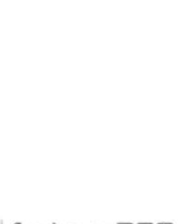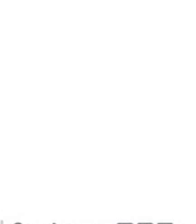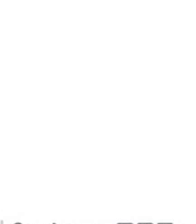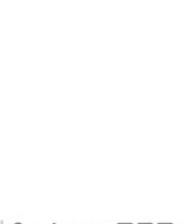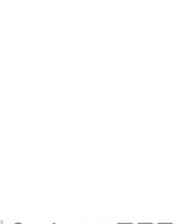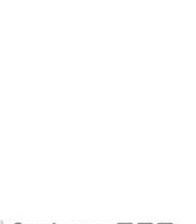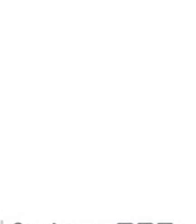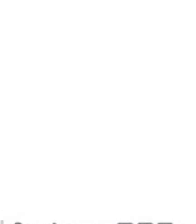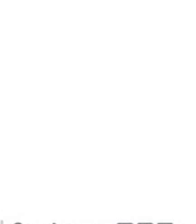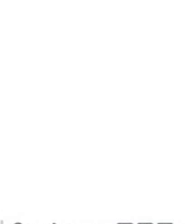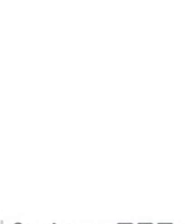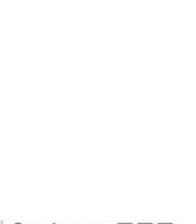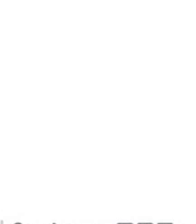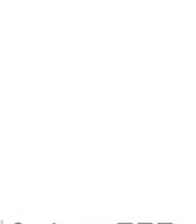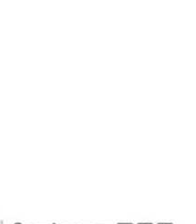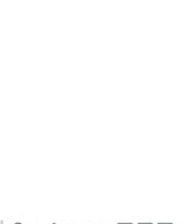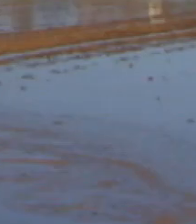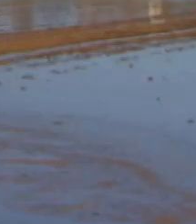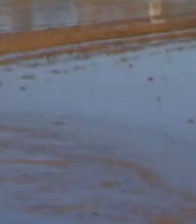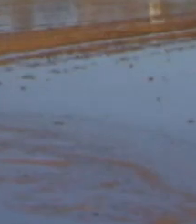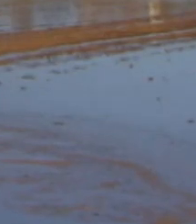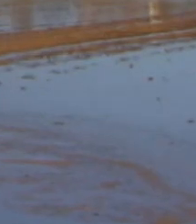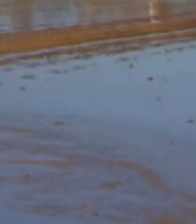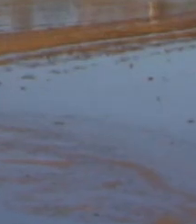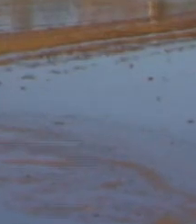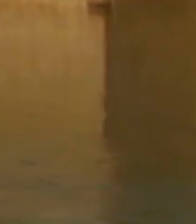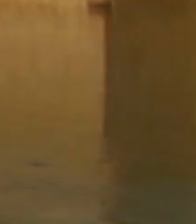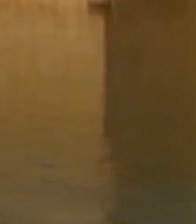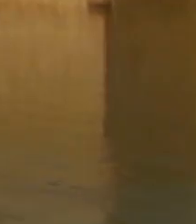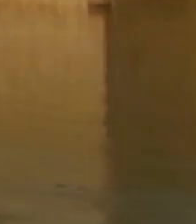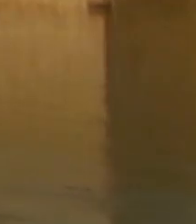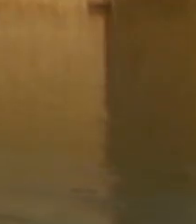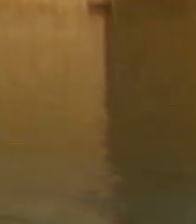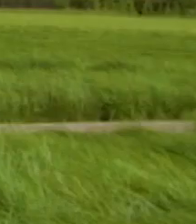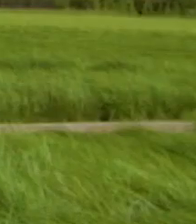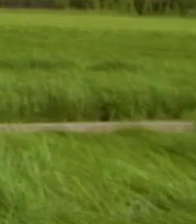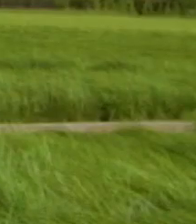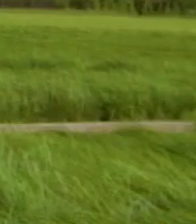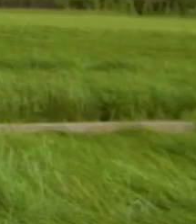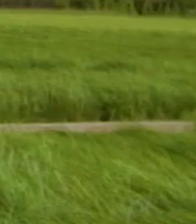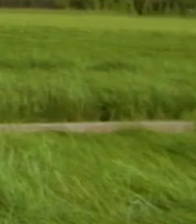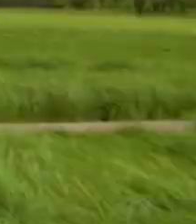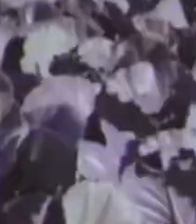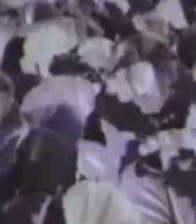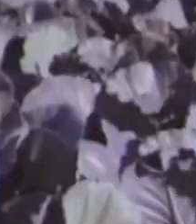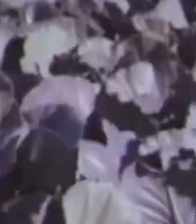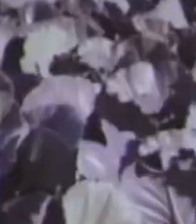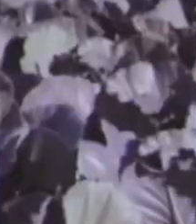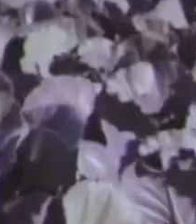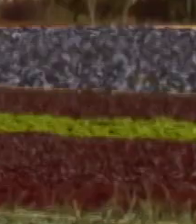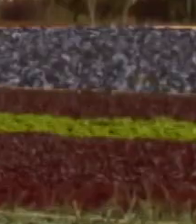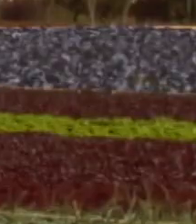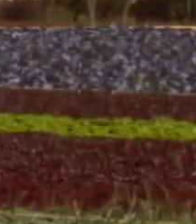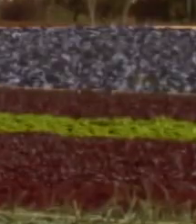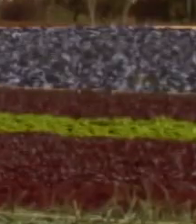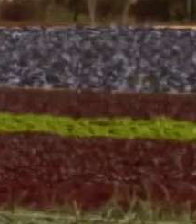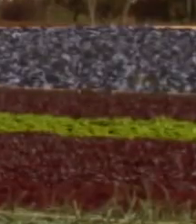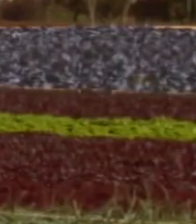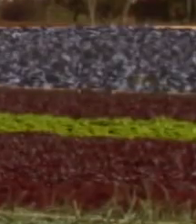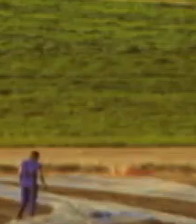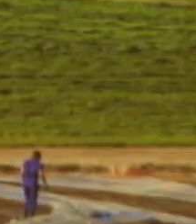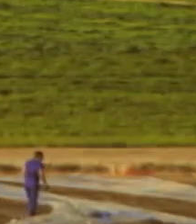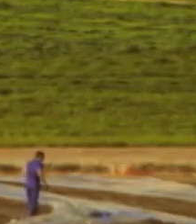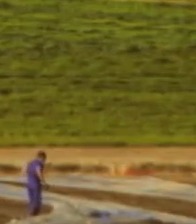Nacional. Juntos somos progreso. Un documental que demuestra cómo las huertas urbanas están ayudando a